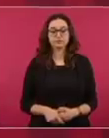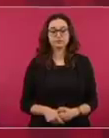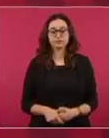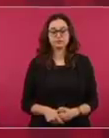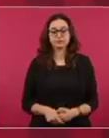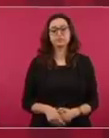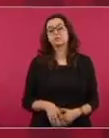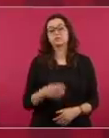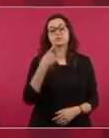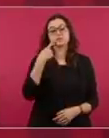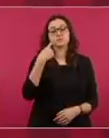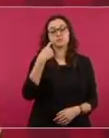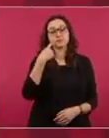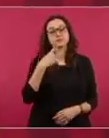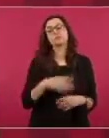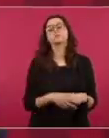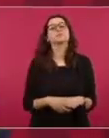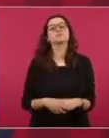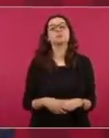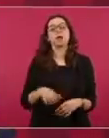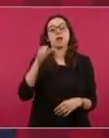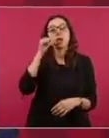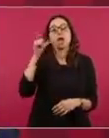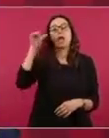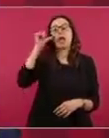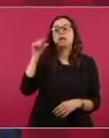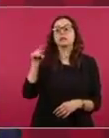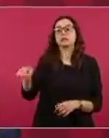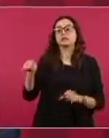aprobó la Constitución de